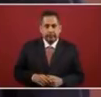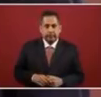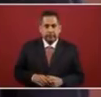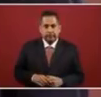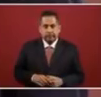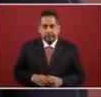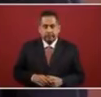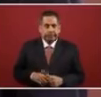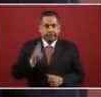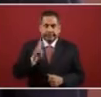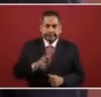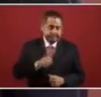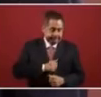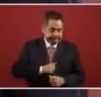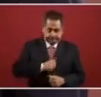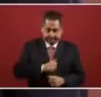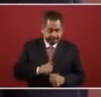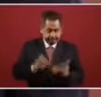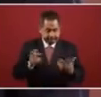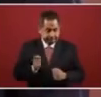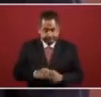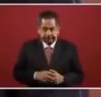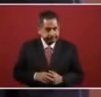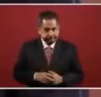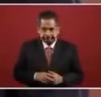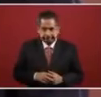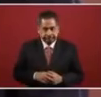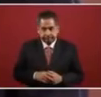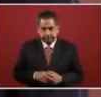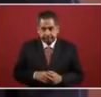muy lamentable lo que